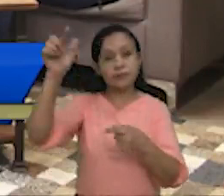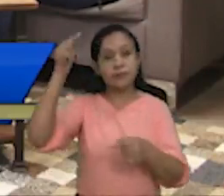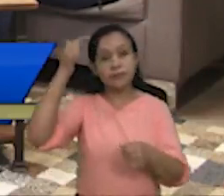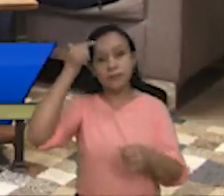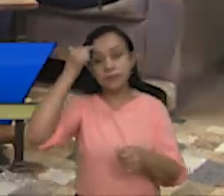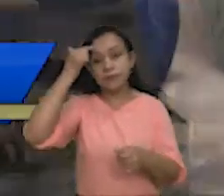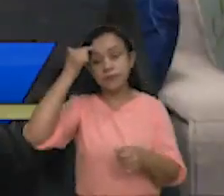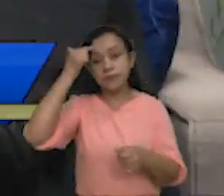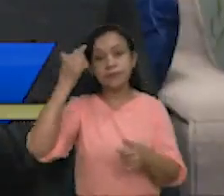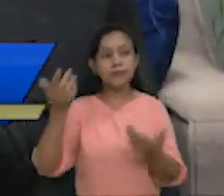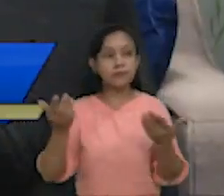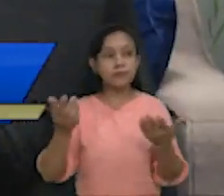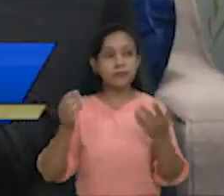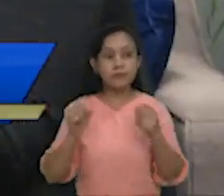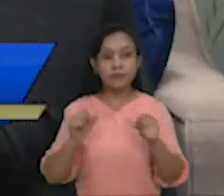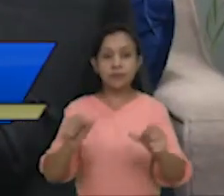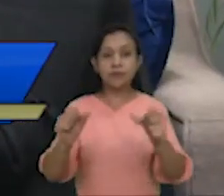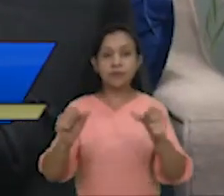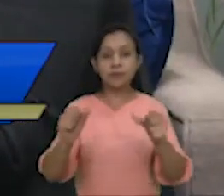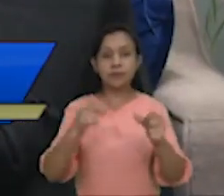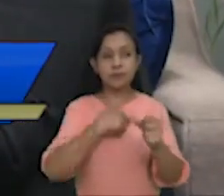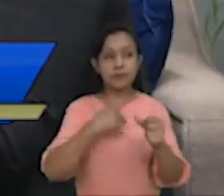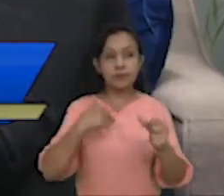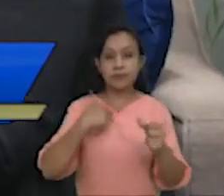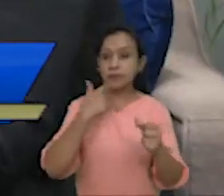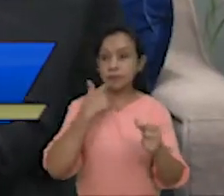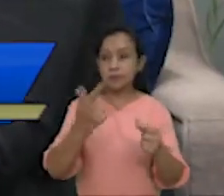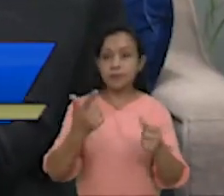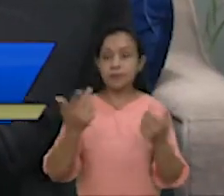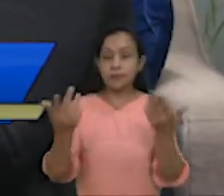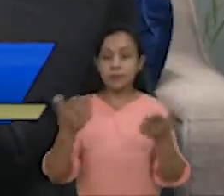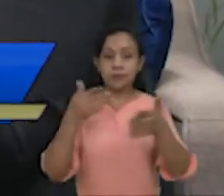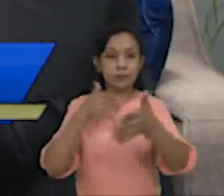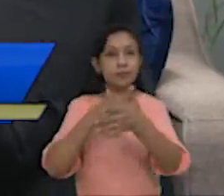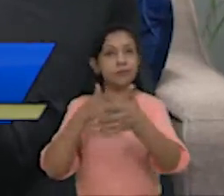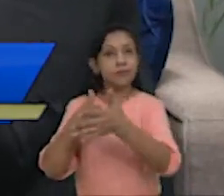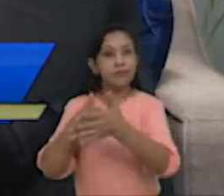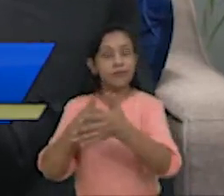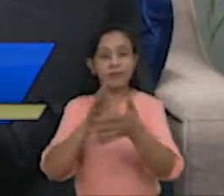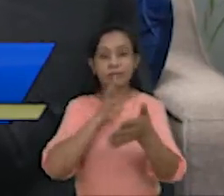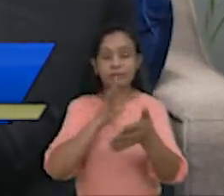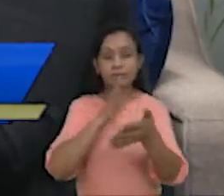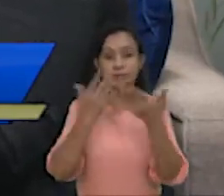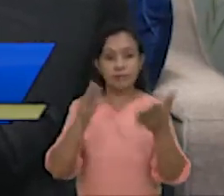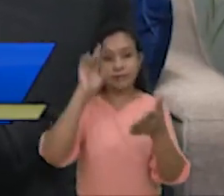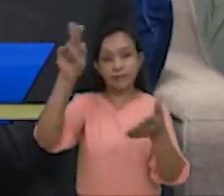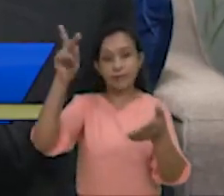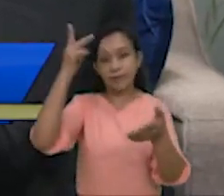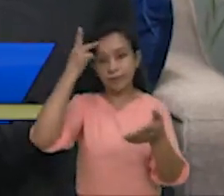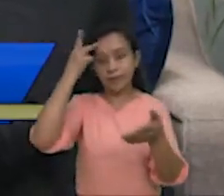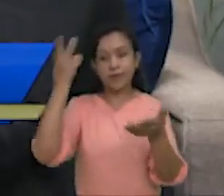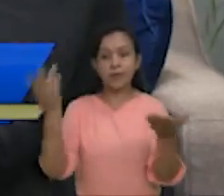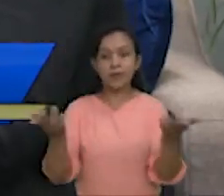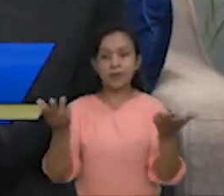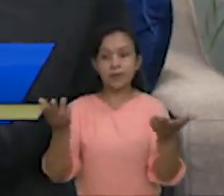que ha sido el que ha dictado las pautas el que ha dictado las políticas para el resto